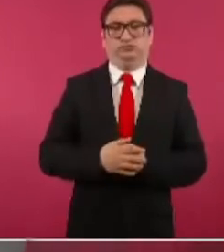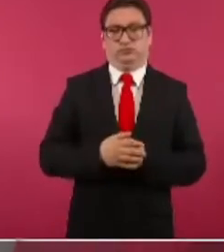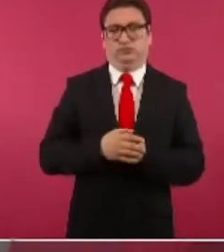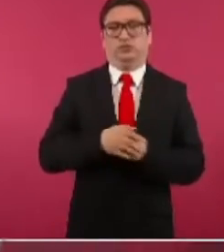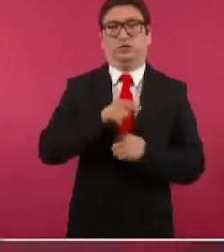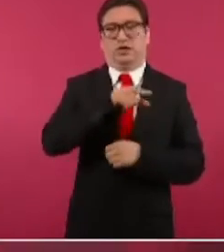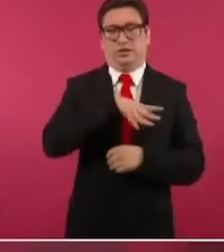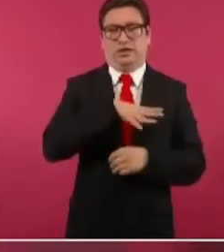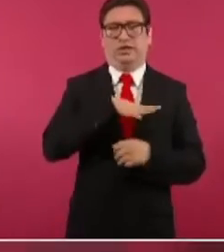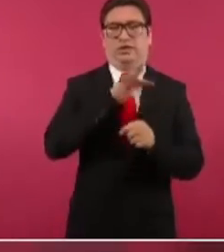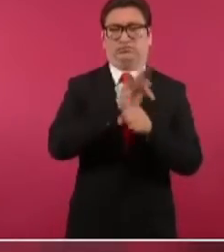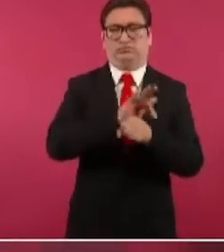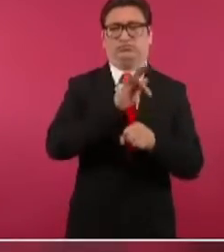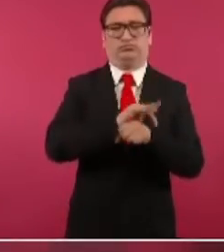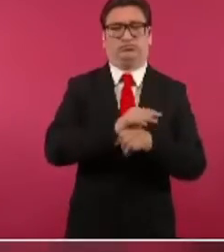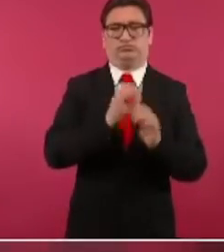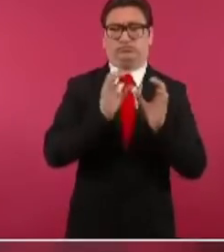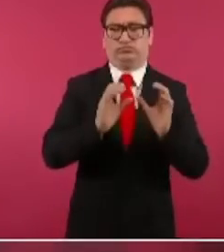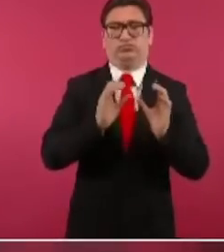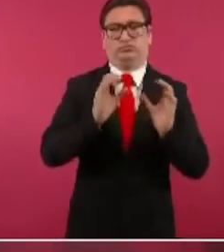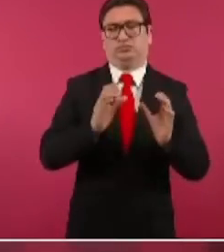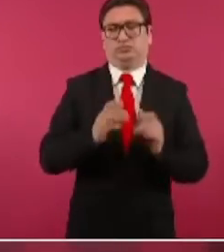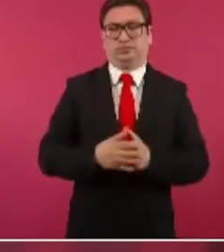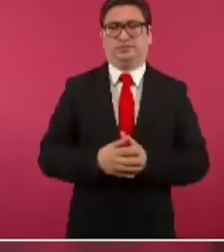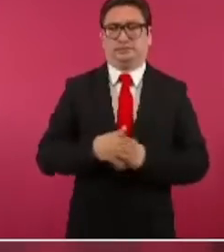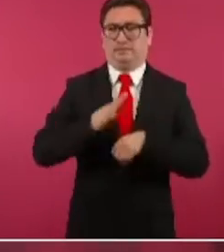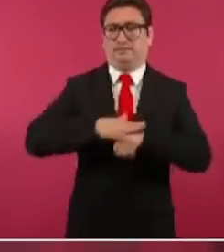protegida. Si hablamos